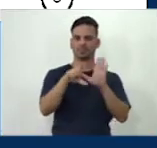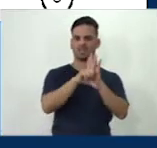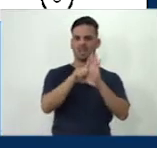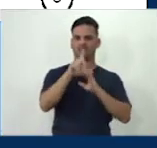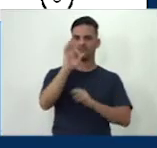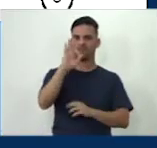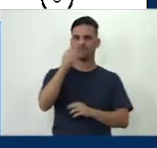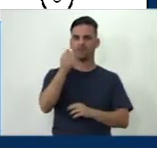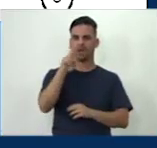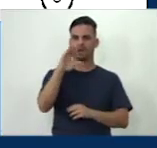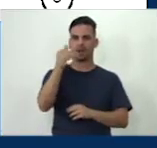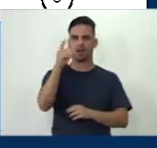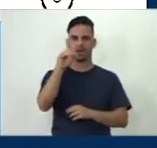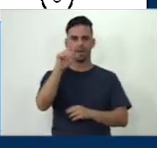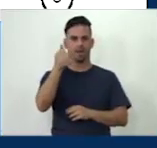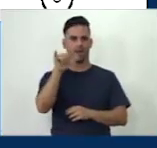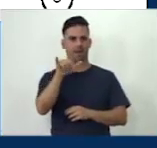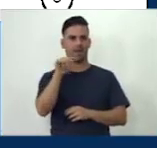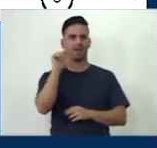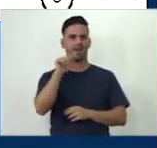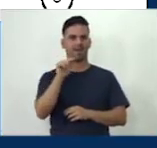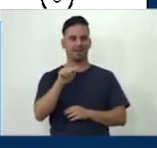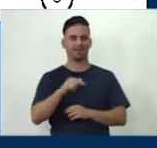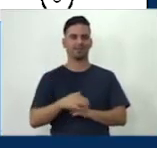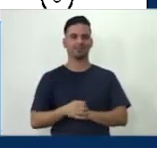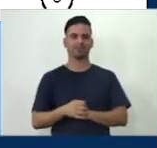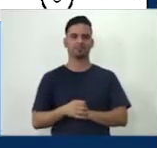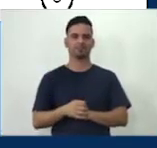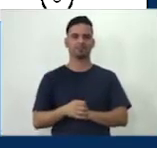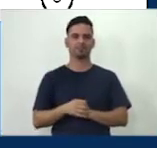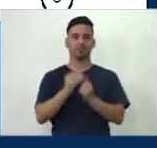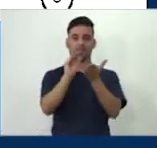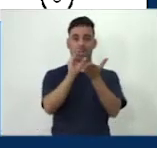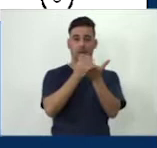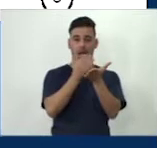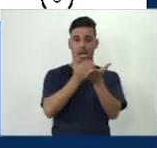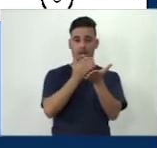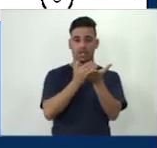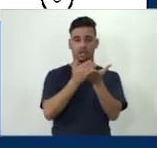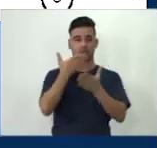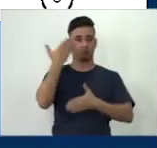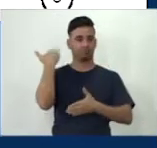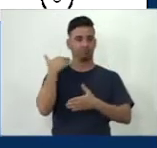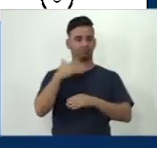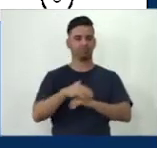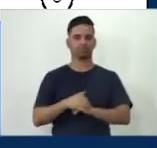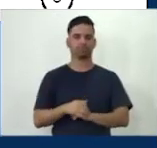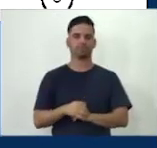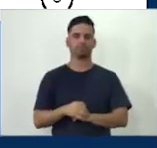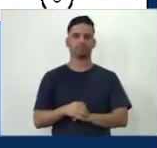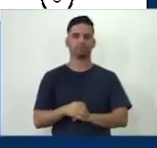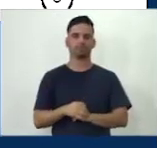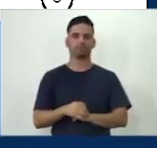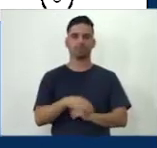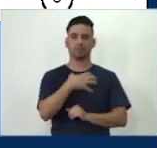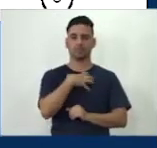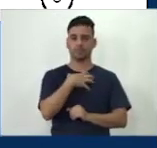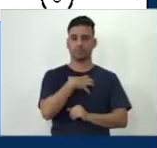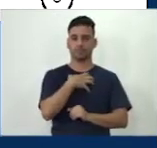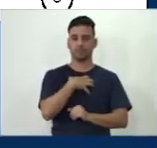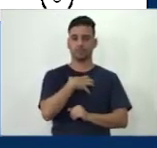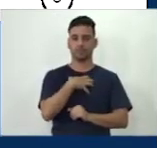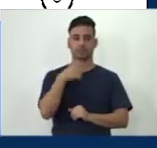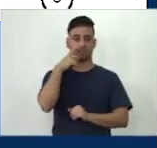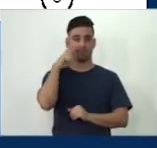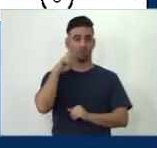Faraday, de la figura 3.9 del libro de texto, página 79, y la figura 3.54 de la página 259.